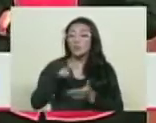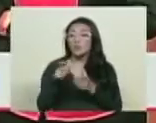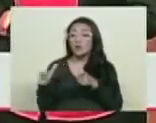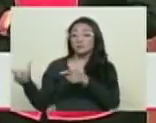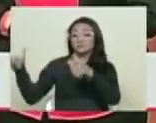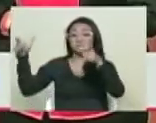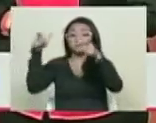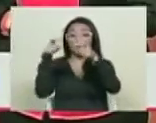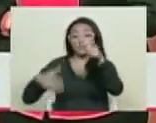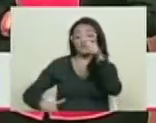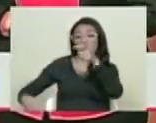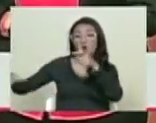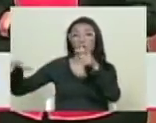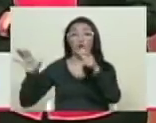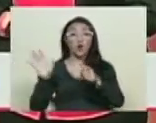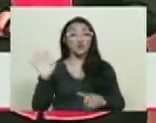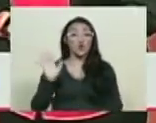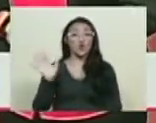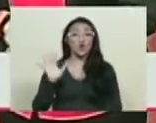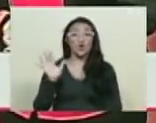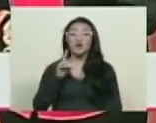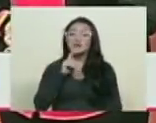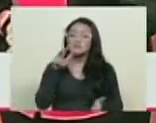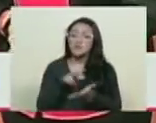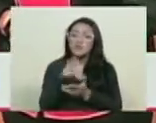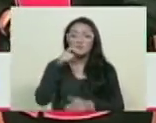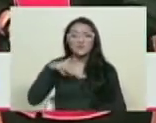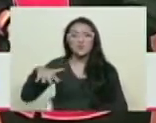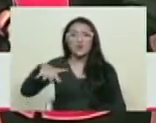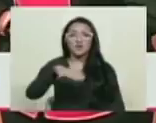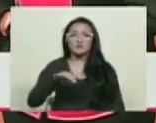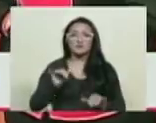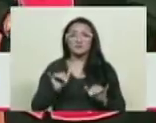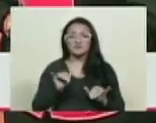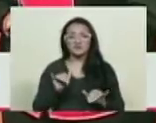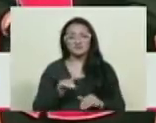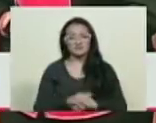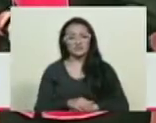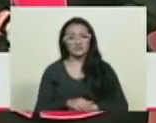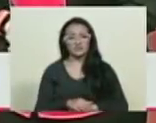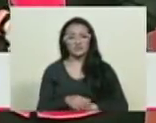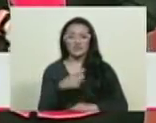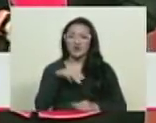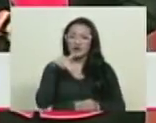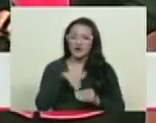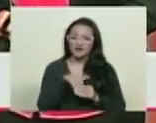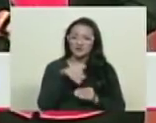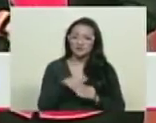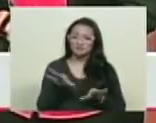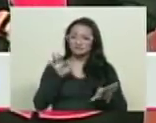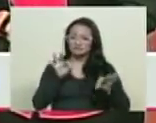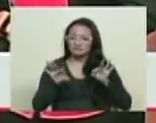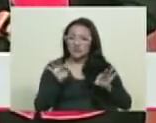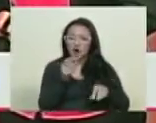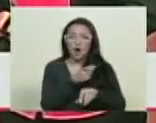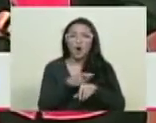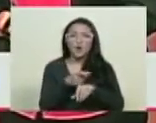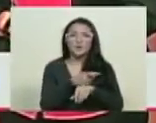de oligarcas hemos tenido elecciones para elegir gobernadores